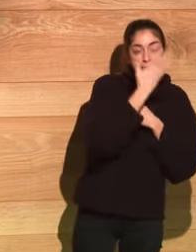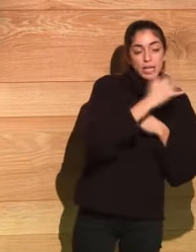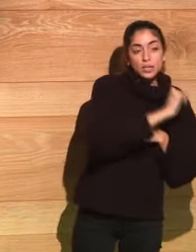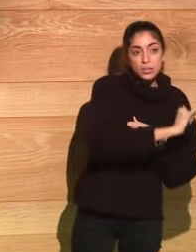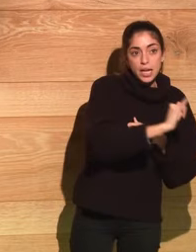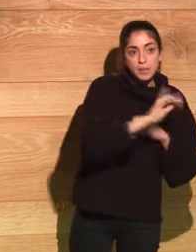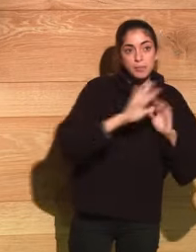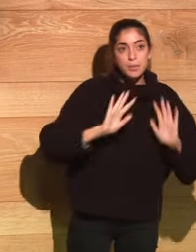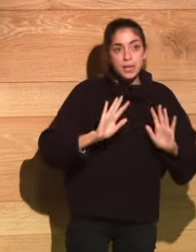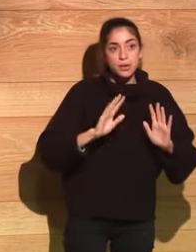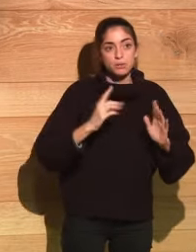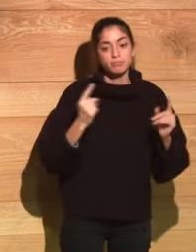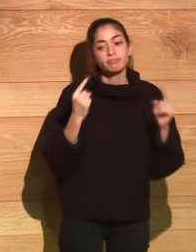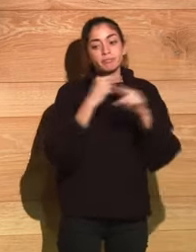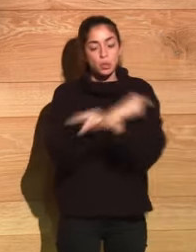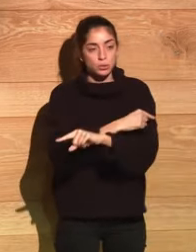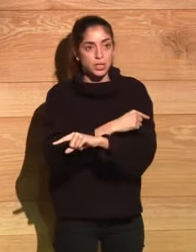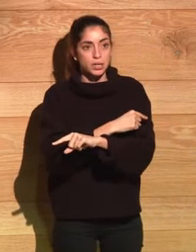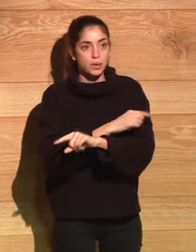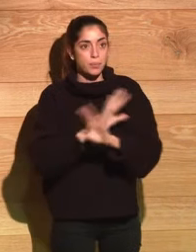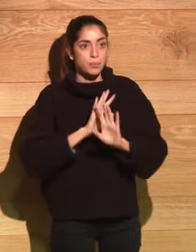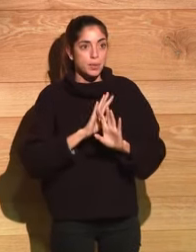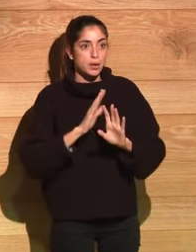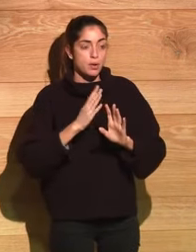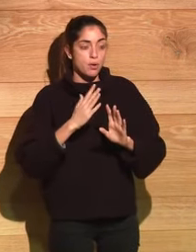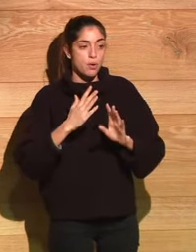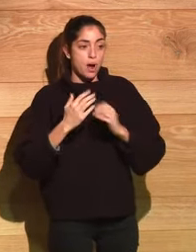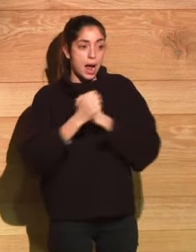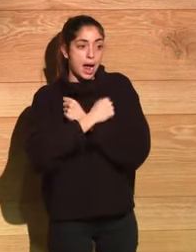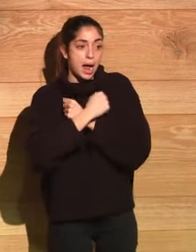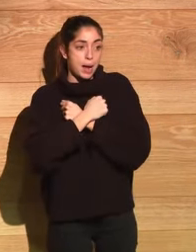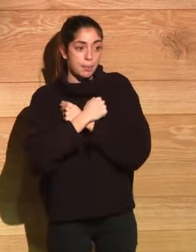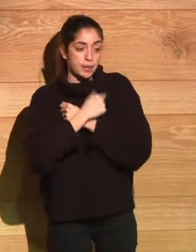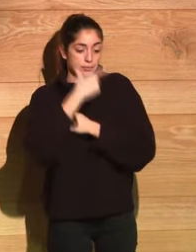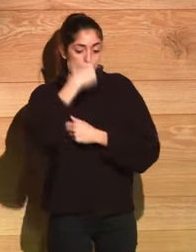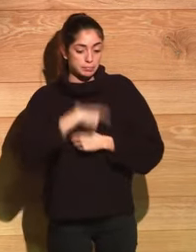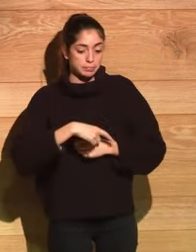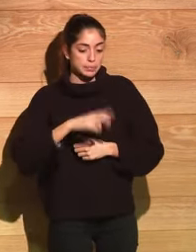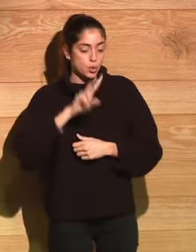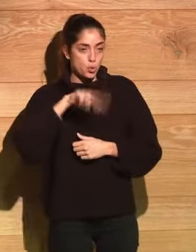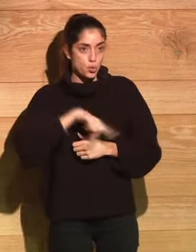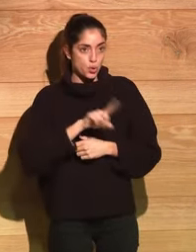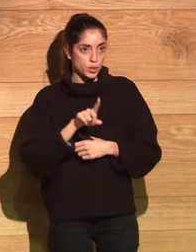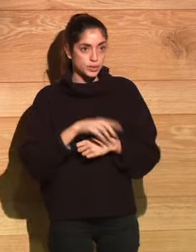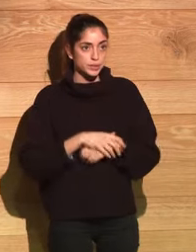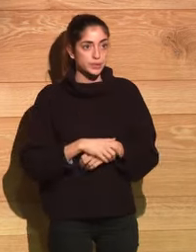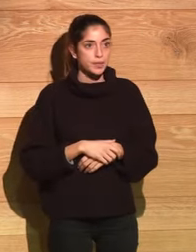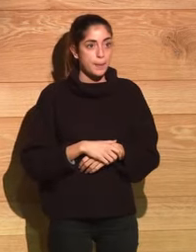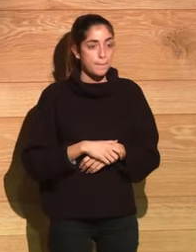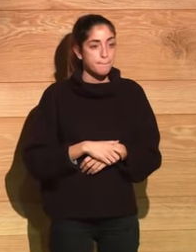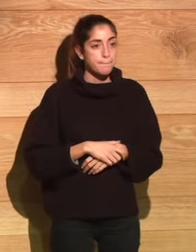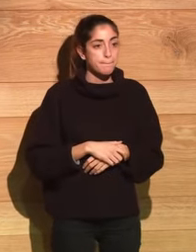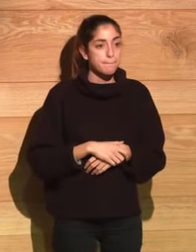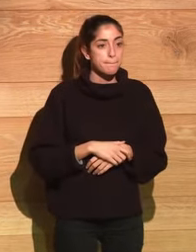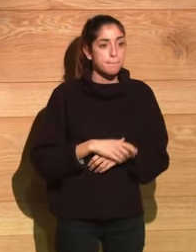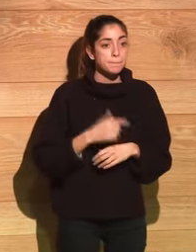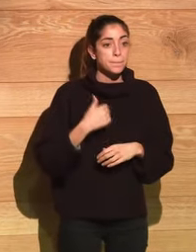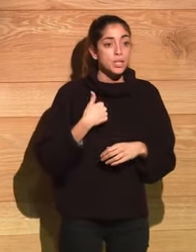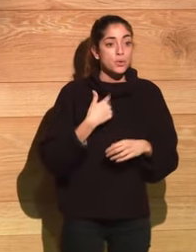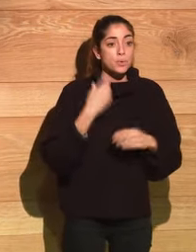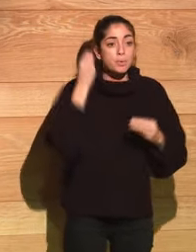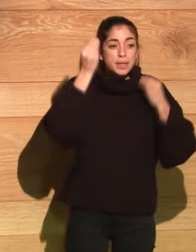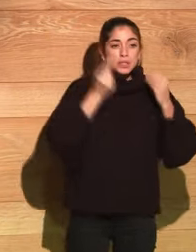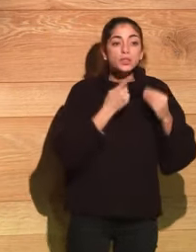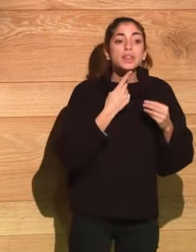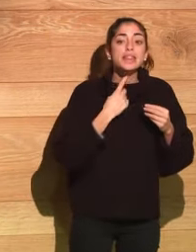amado, pero no ama él mismo. Por aportar algo a... Bueno, yo diría que el deseo de ser